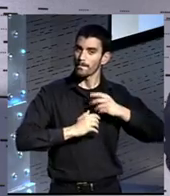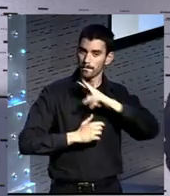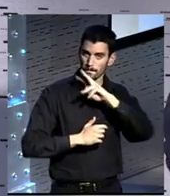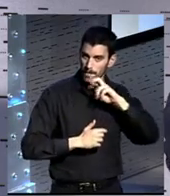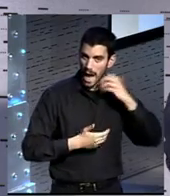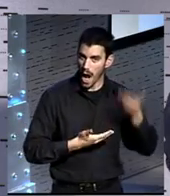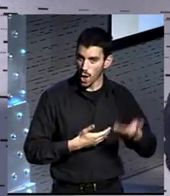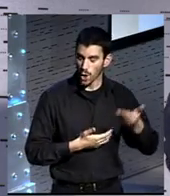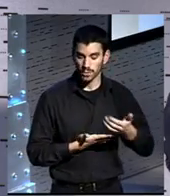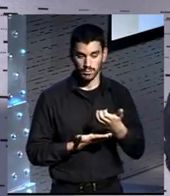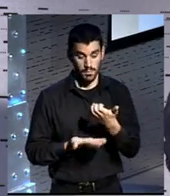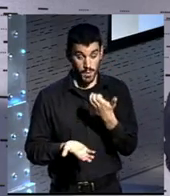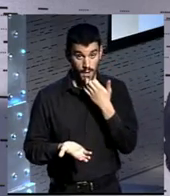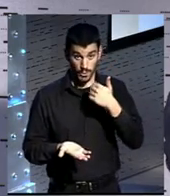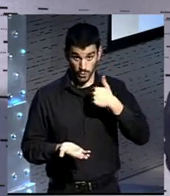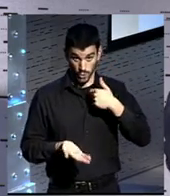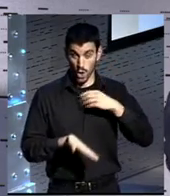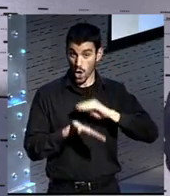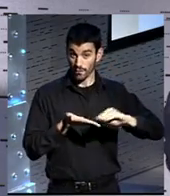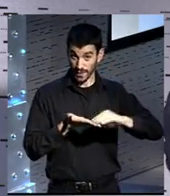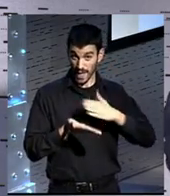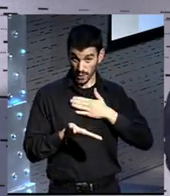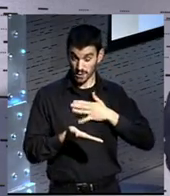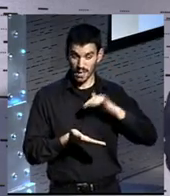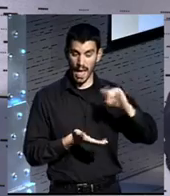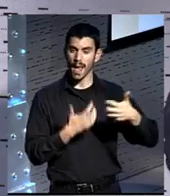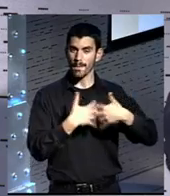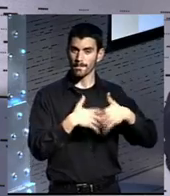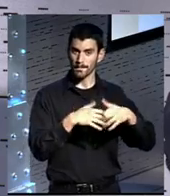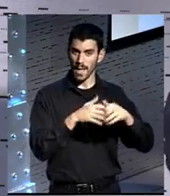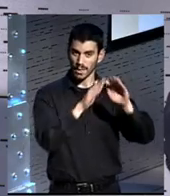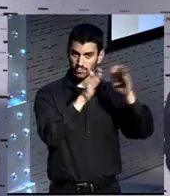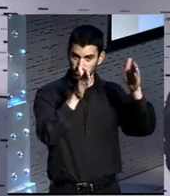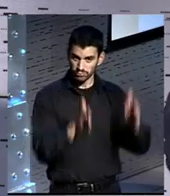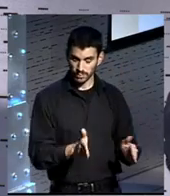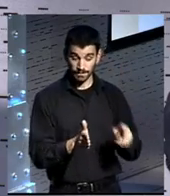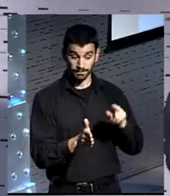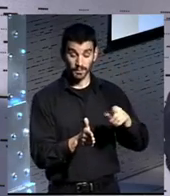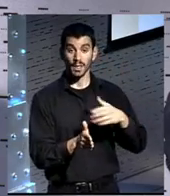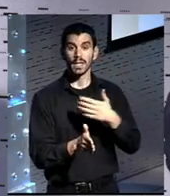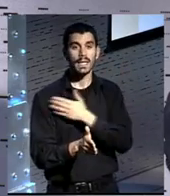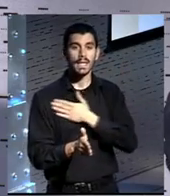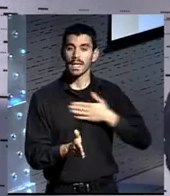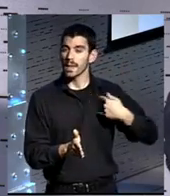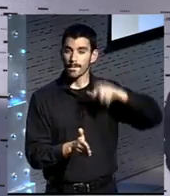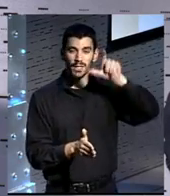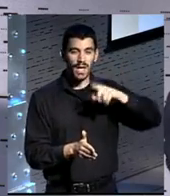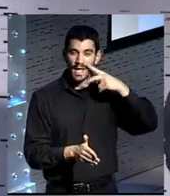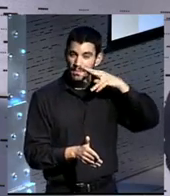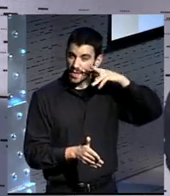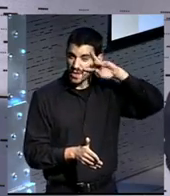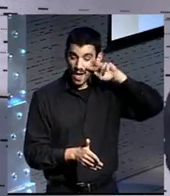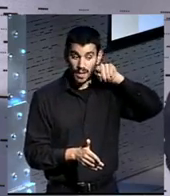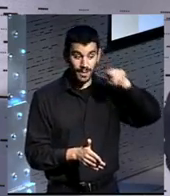tenemos unos puestos, unos kioscos electrónicos que permiten al cliente, en caso de que quiera hablar con un especialista que no esté disponible